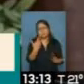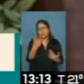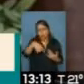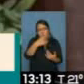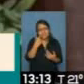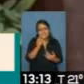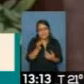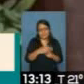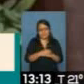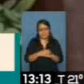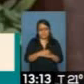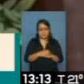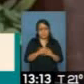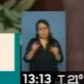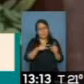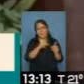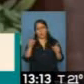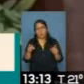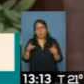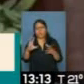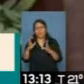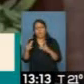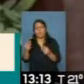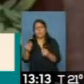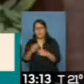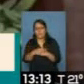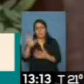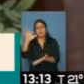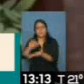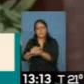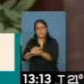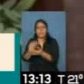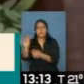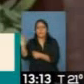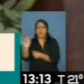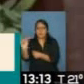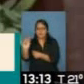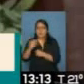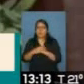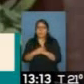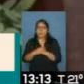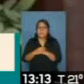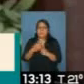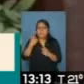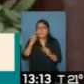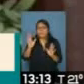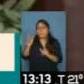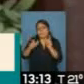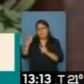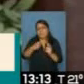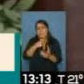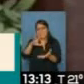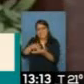también establece para una adjudicación provisoria para aquellas personas que quieren en